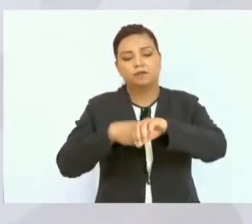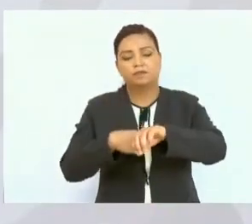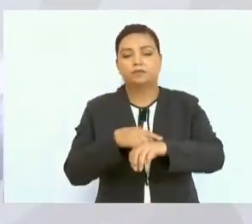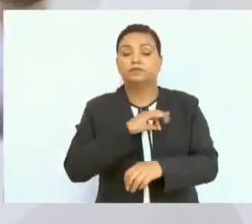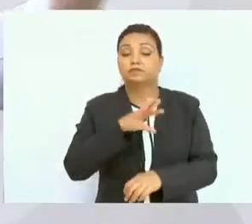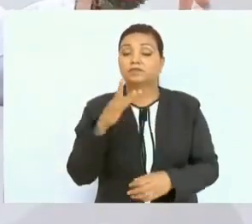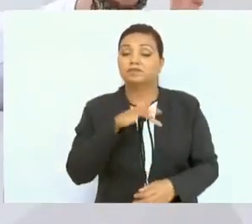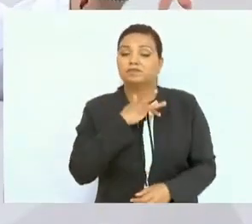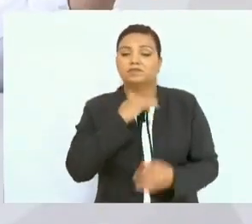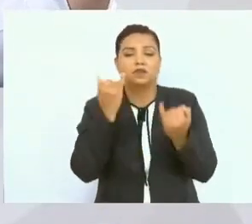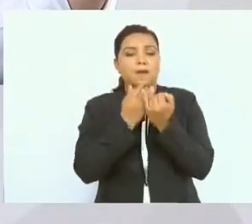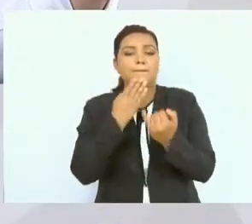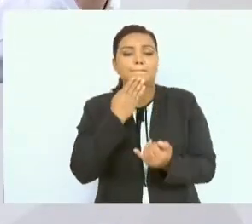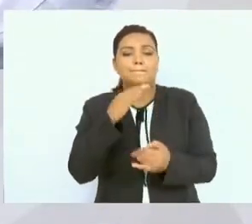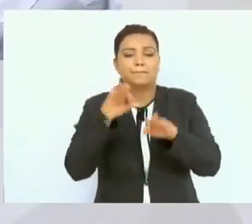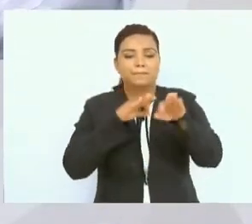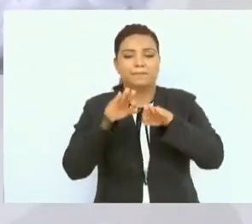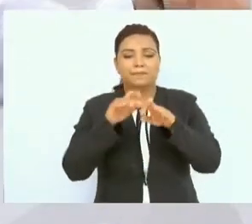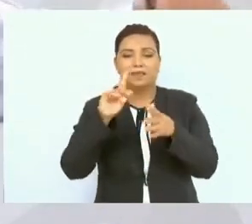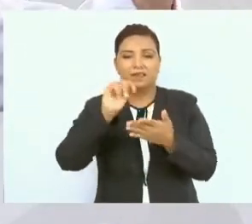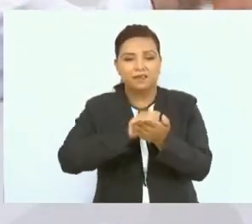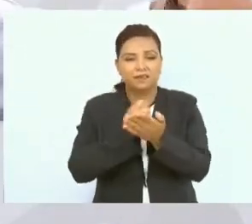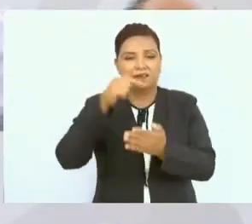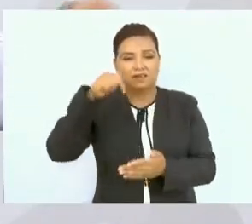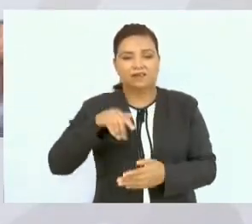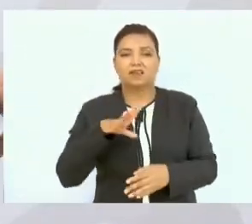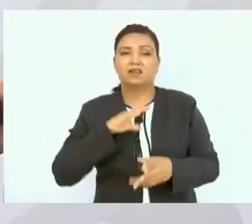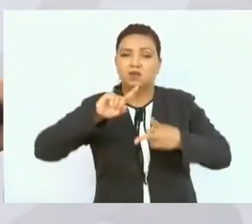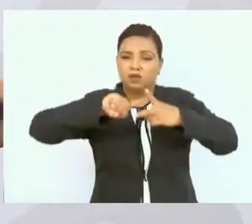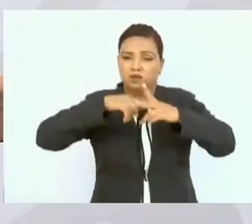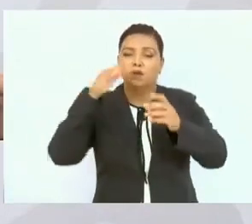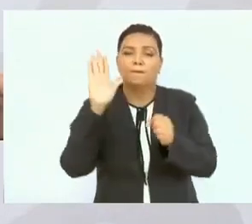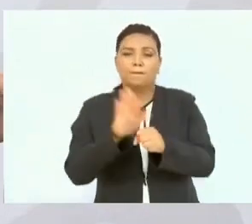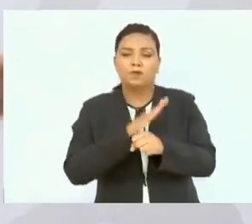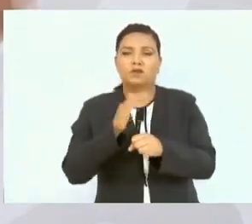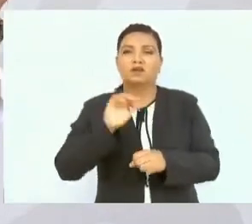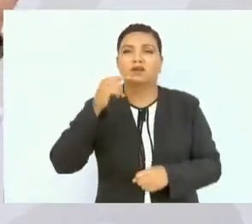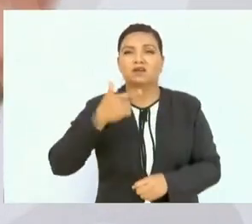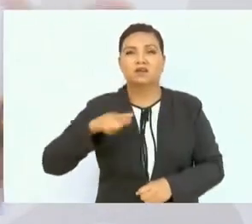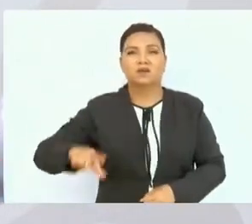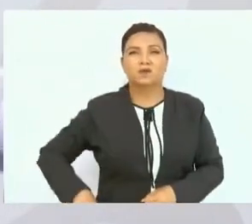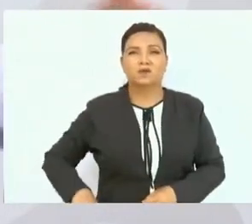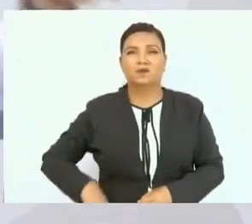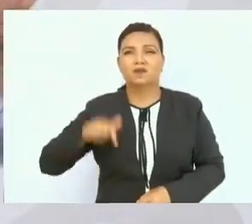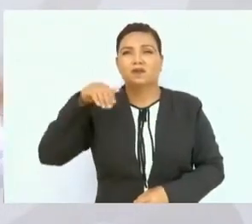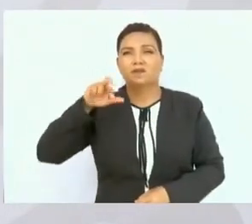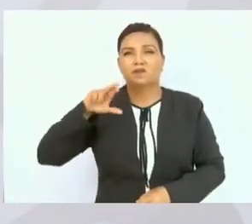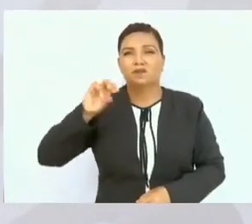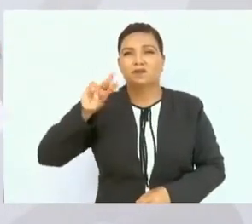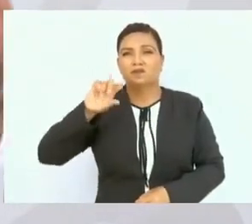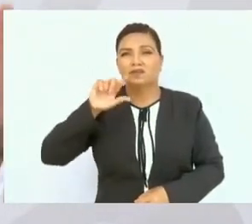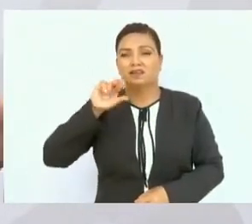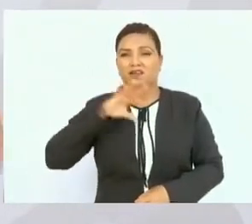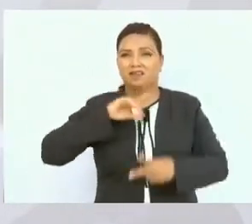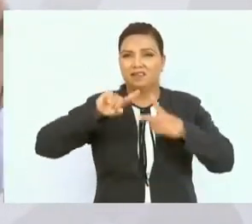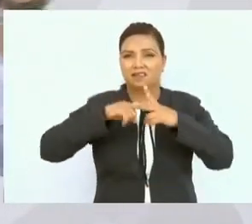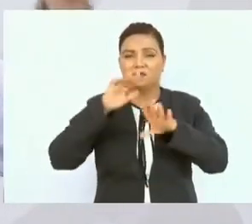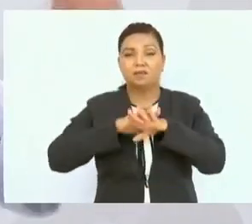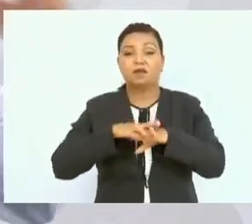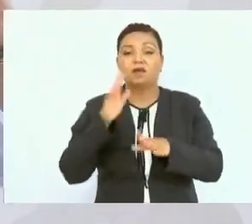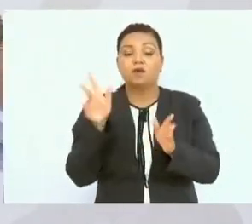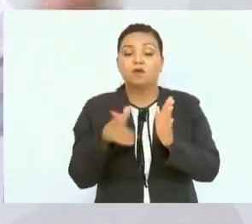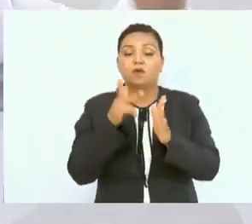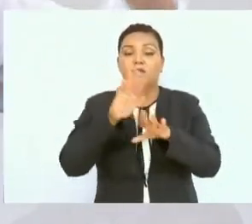en Tamaulipas. Empezamos recientemente porque hubo la voluntad del gobernador Américo Villarreal. Arrancamos con el levantamiento, 50